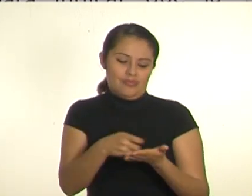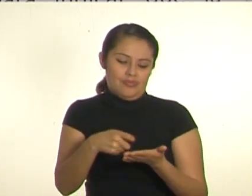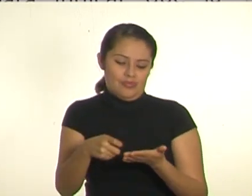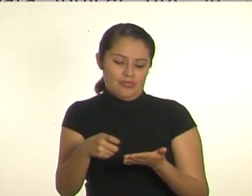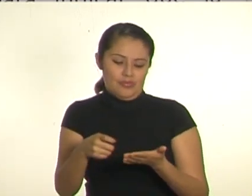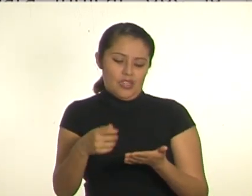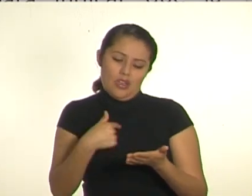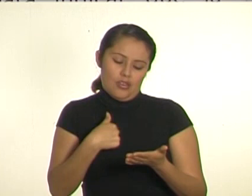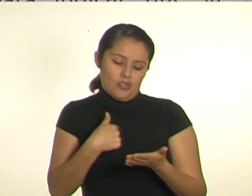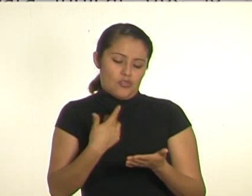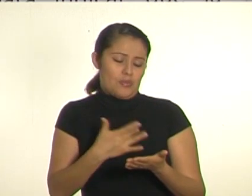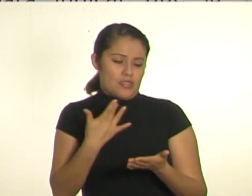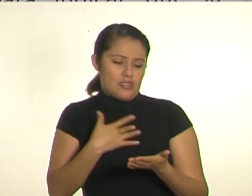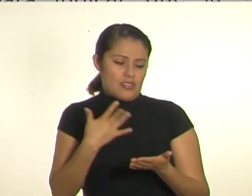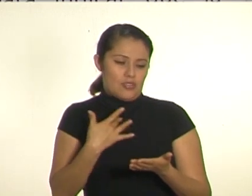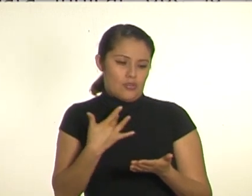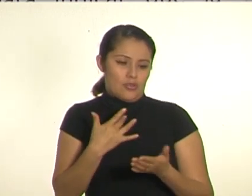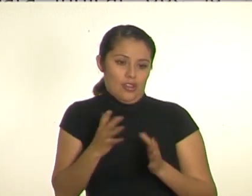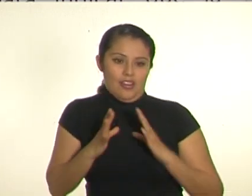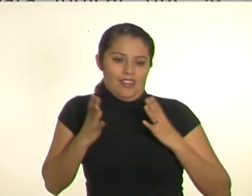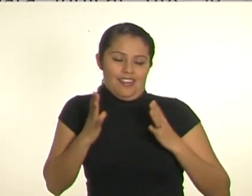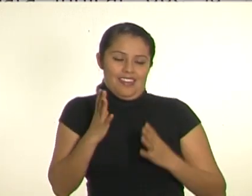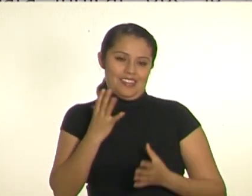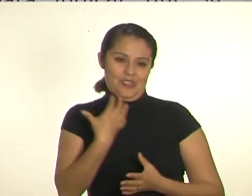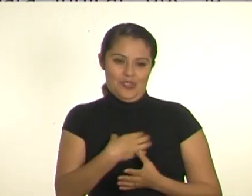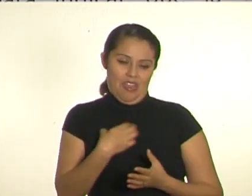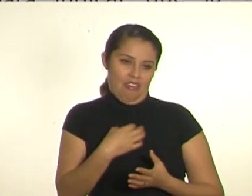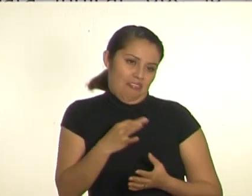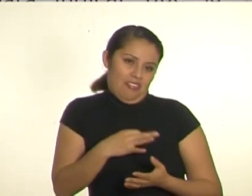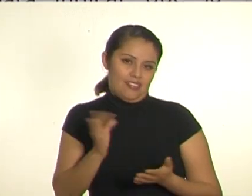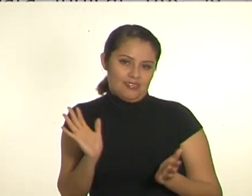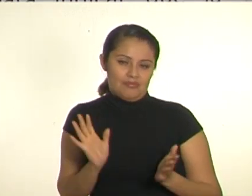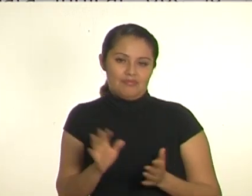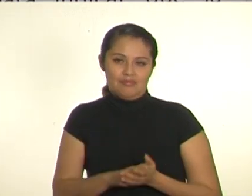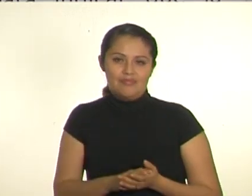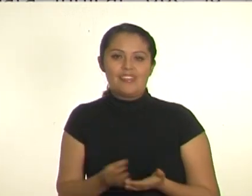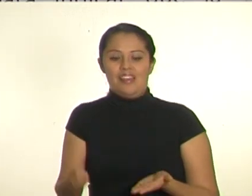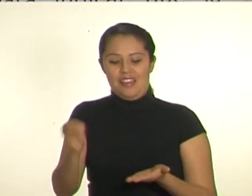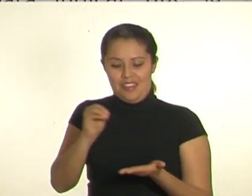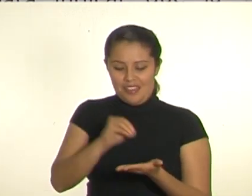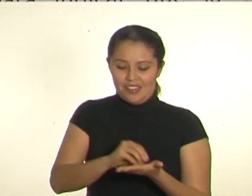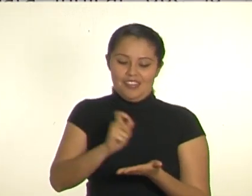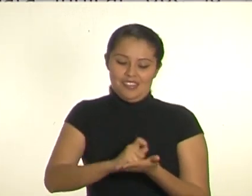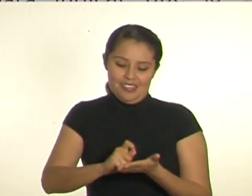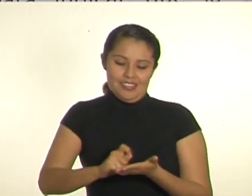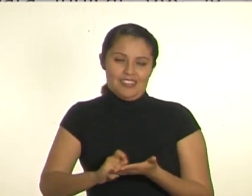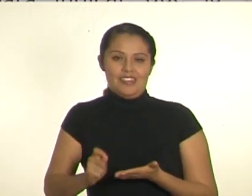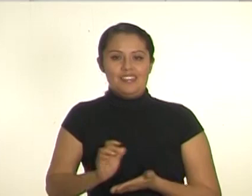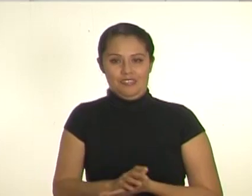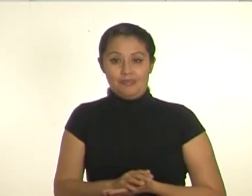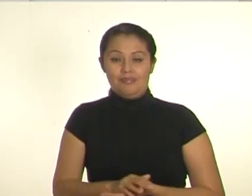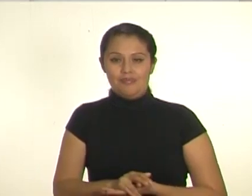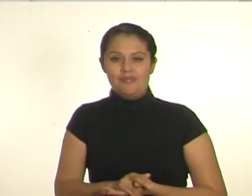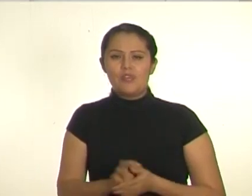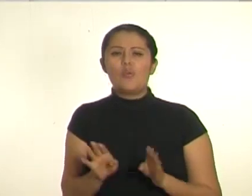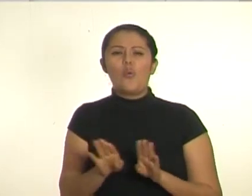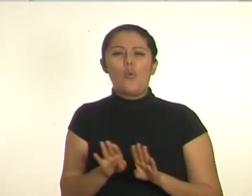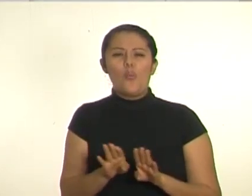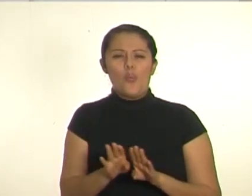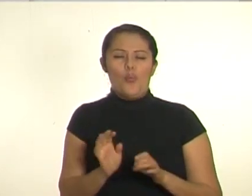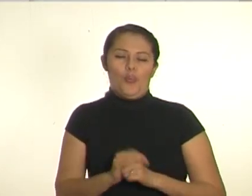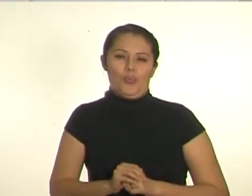entonación exclamativa de un enunciado. ¿Sale? Cuando utilizamos estos